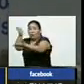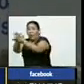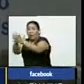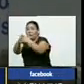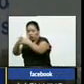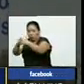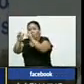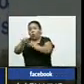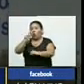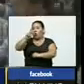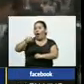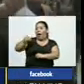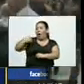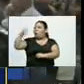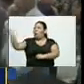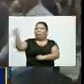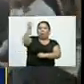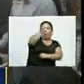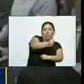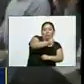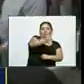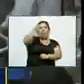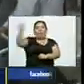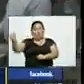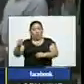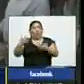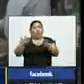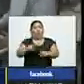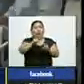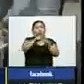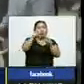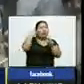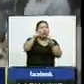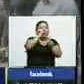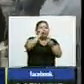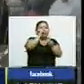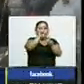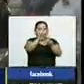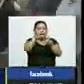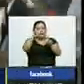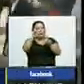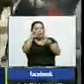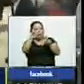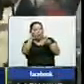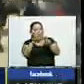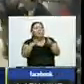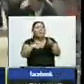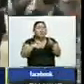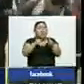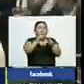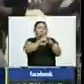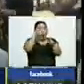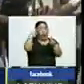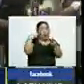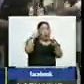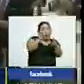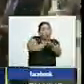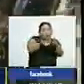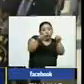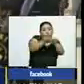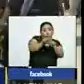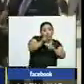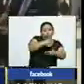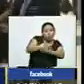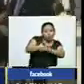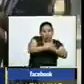durante los primeros meses del gobierno de Donald Trump. José Escobar, de 33 años de edad, estaba acompañado por su esposa Rose y sus dos hijos,